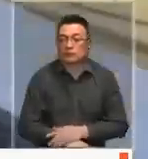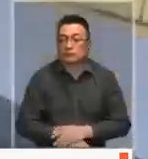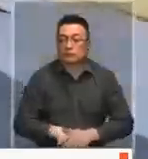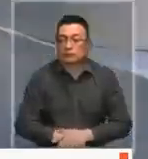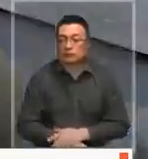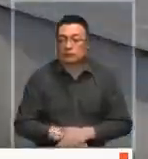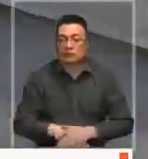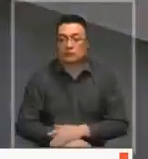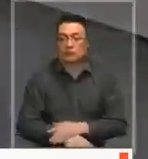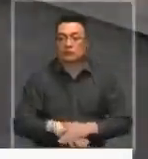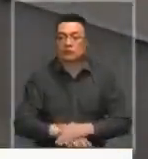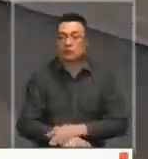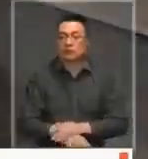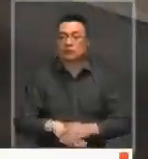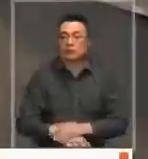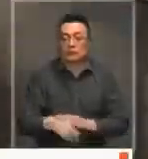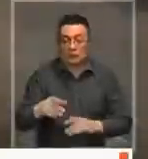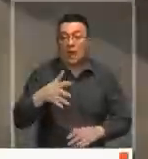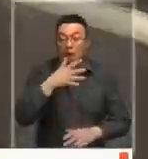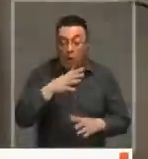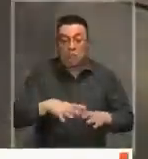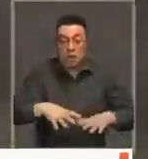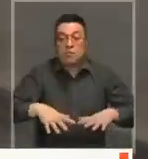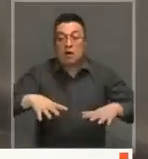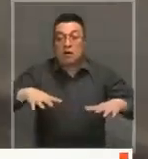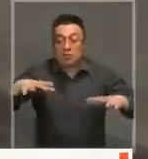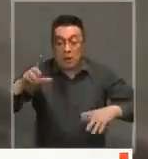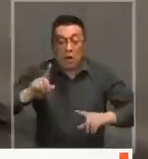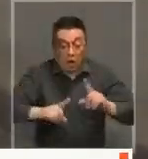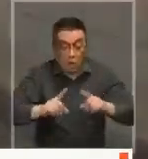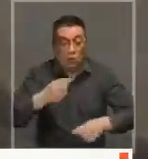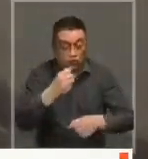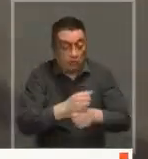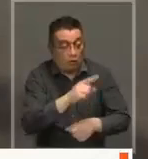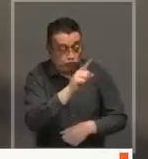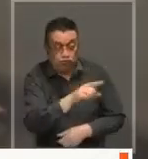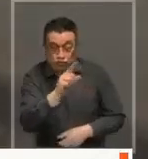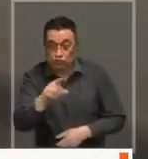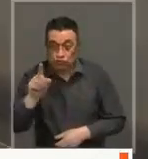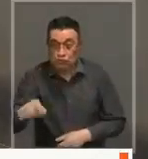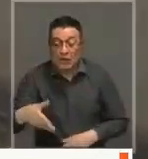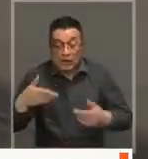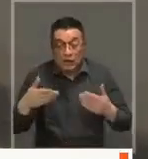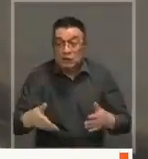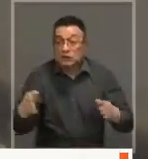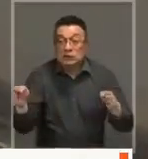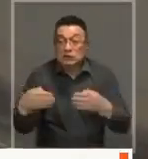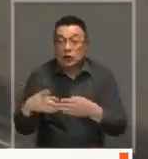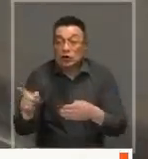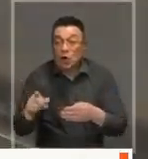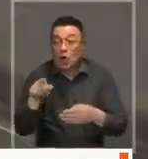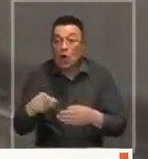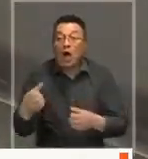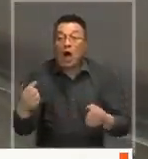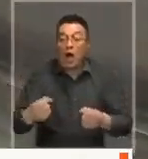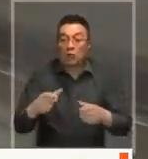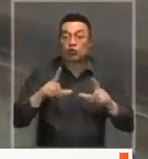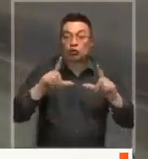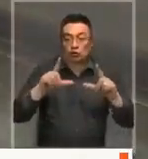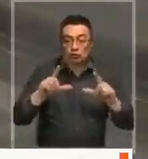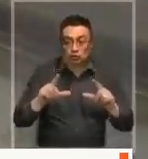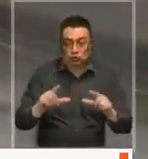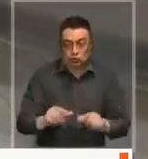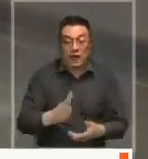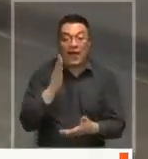Y nos encontramos con más agua. Y si bien hay algunos trabajos en ruta, aquí, donde no está cerrado, los vehículos deben reducir sí o